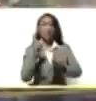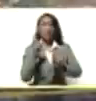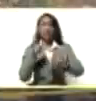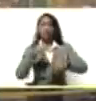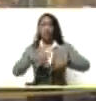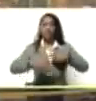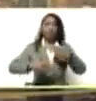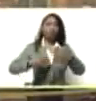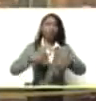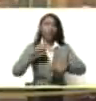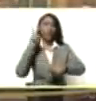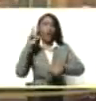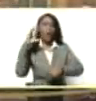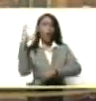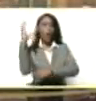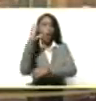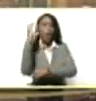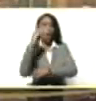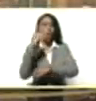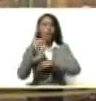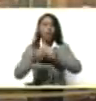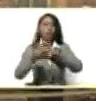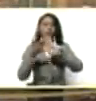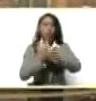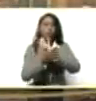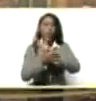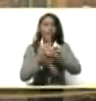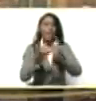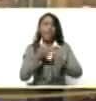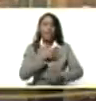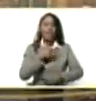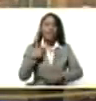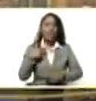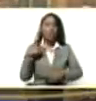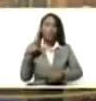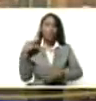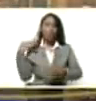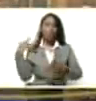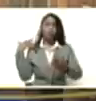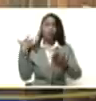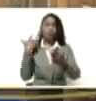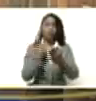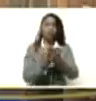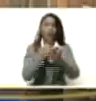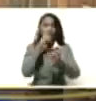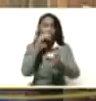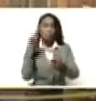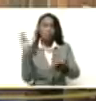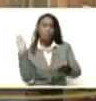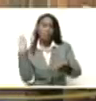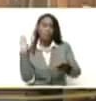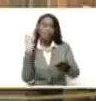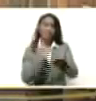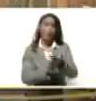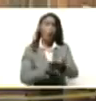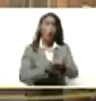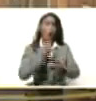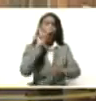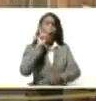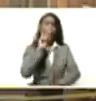paciencia de la perseverancia y de la fe en nuestro país yo creo en el diálogo